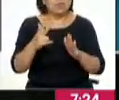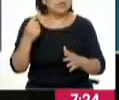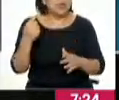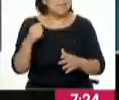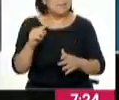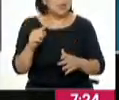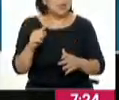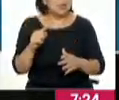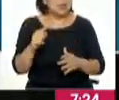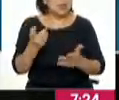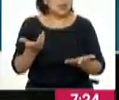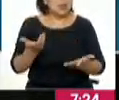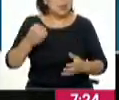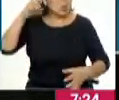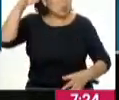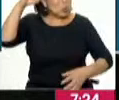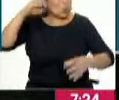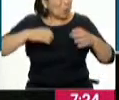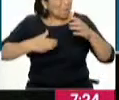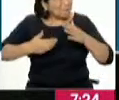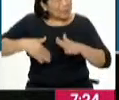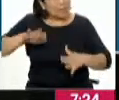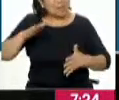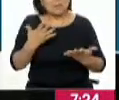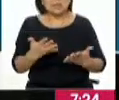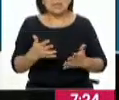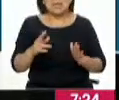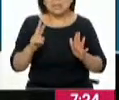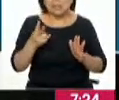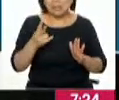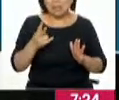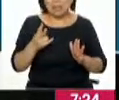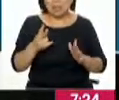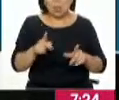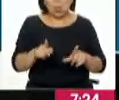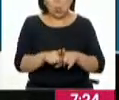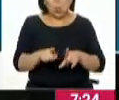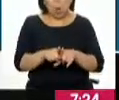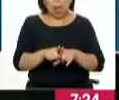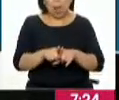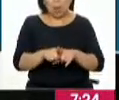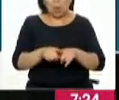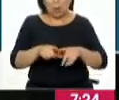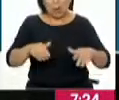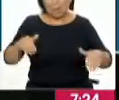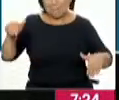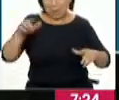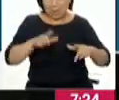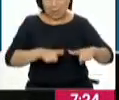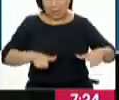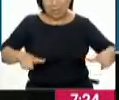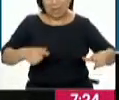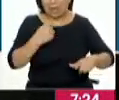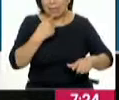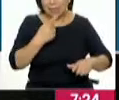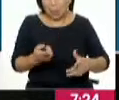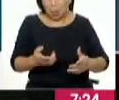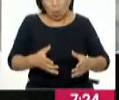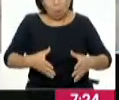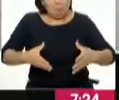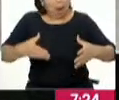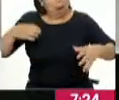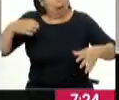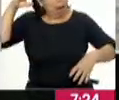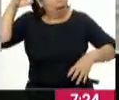millones de metros cúbicos de lluvias. Esto equivale a 7.000 piscinas olímpicas, ¿no?, según la empresa municipal encargada